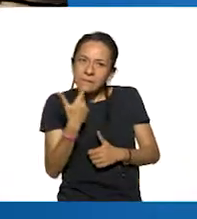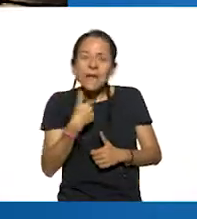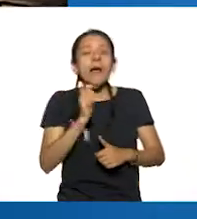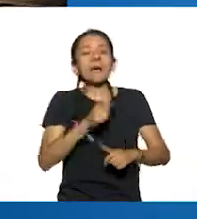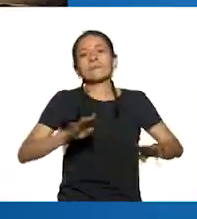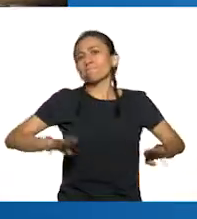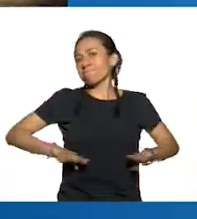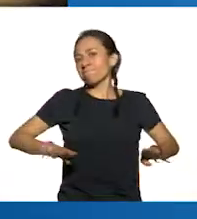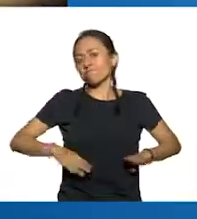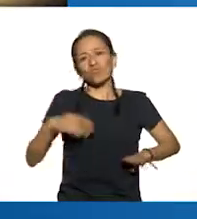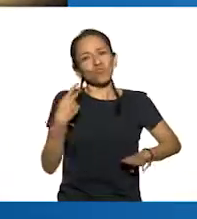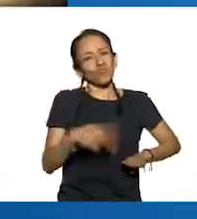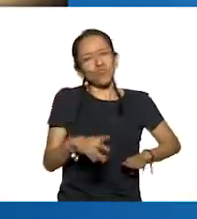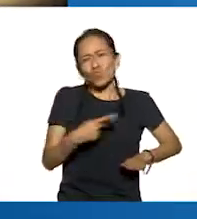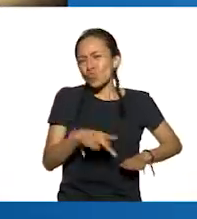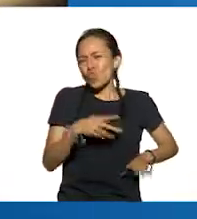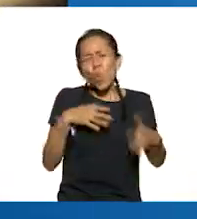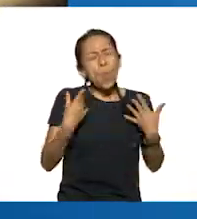carácter extraordinaria.